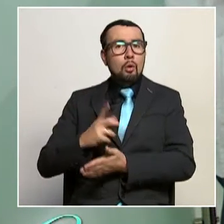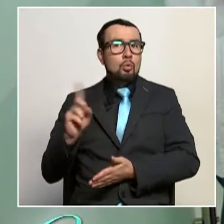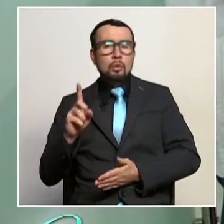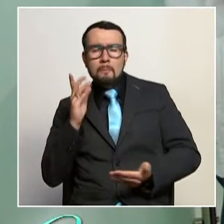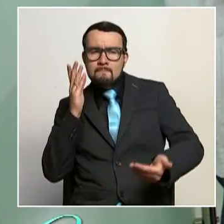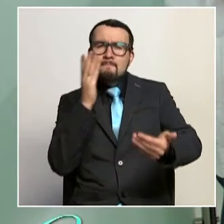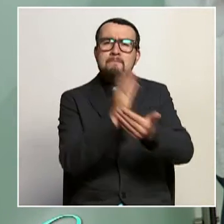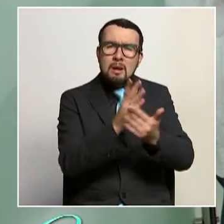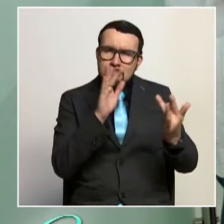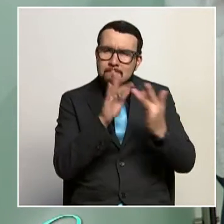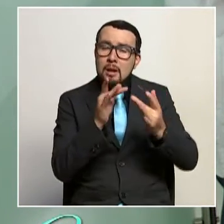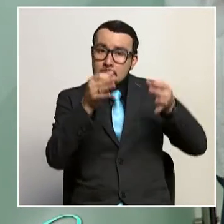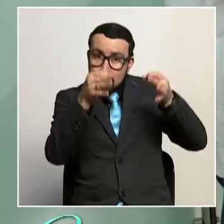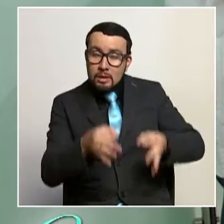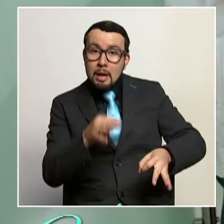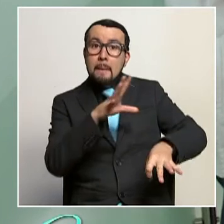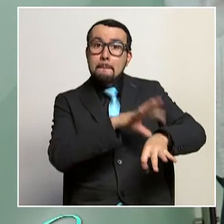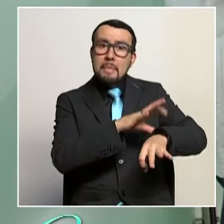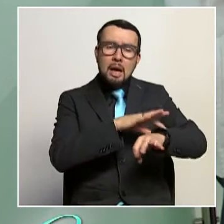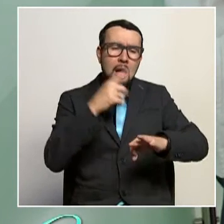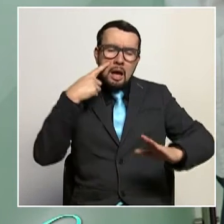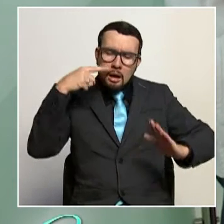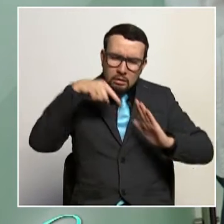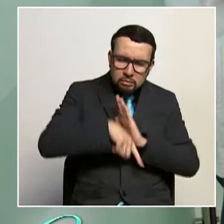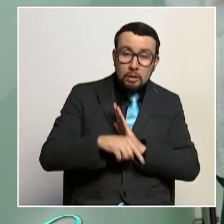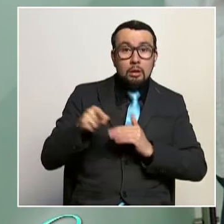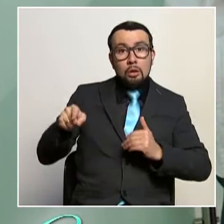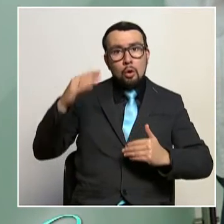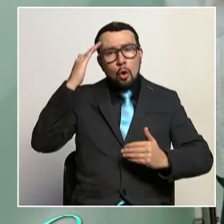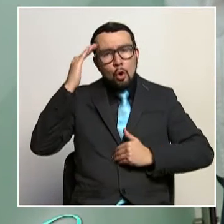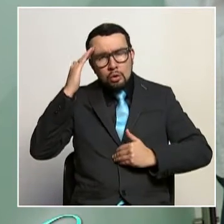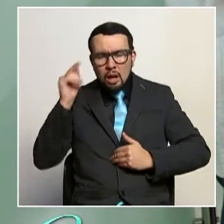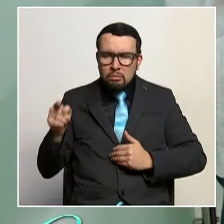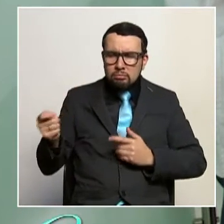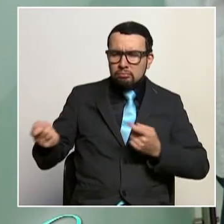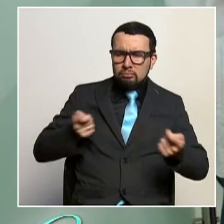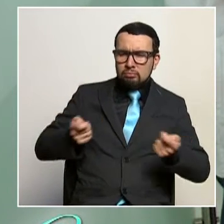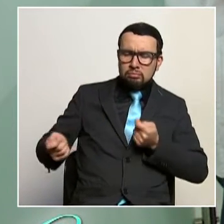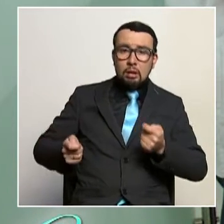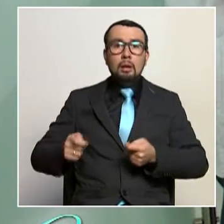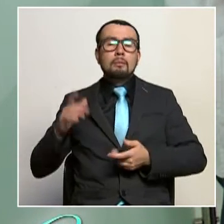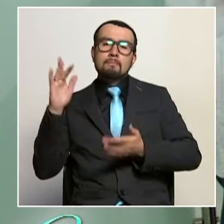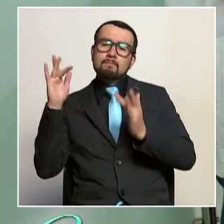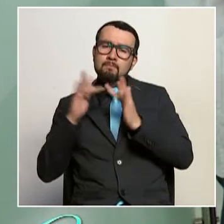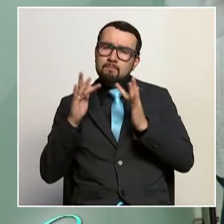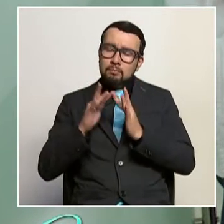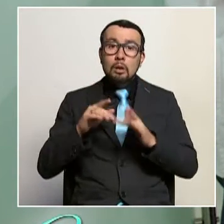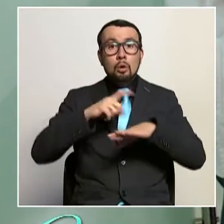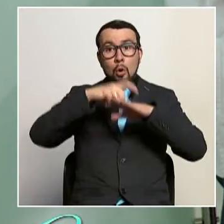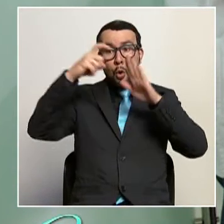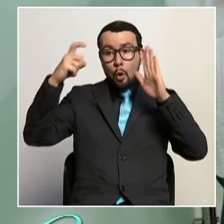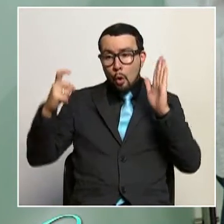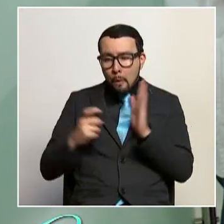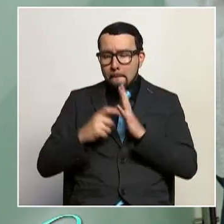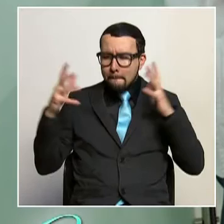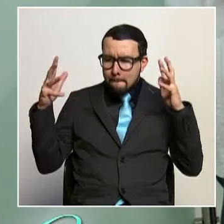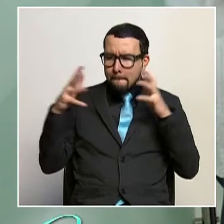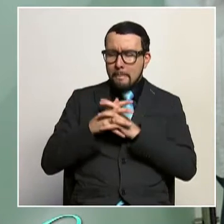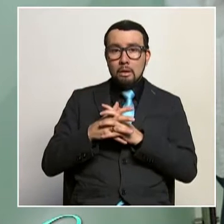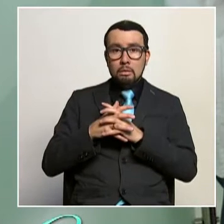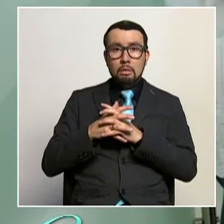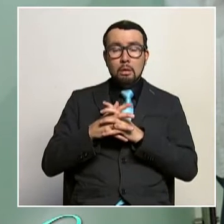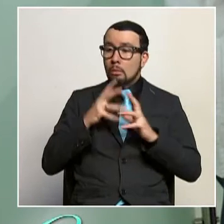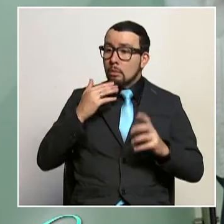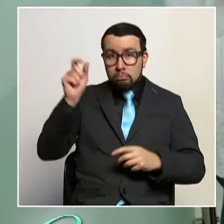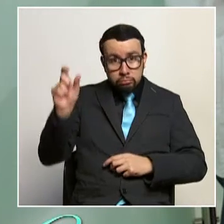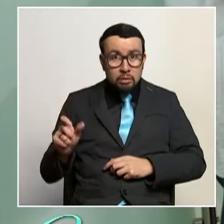grande. Tenemos que tener conciencia de evaluar al paciente. Tenemos que hacer manejos integrales. ¿Usted cree que a este